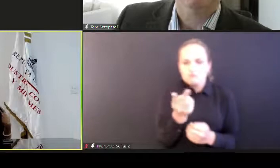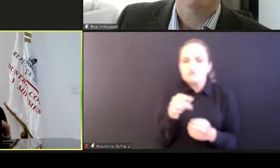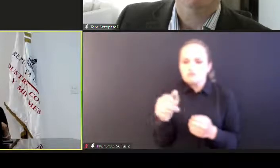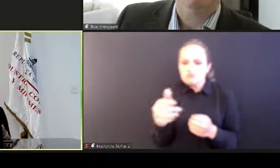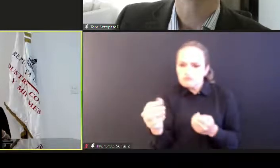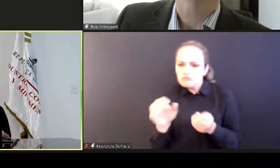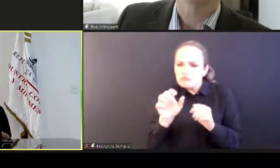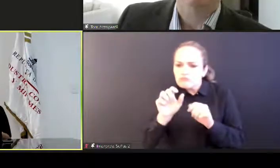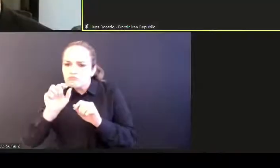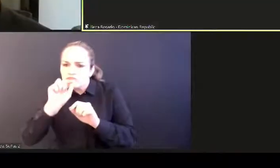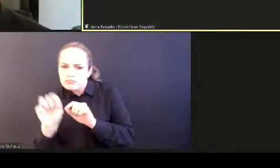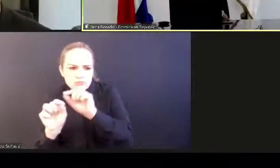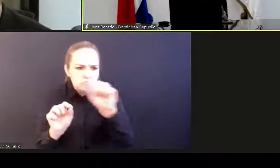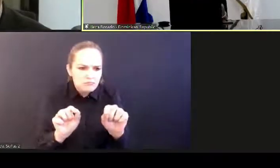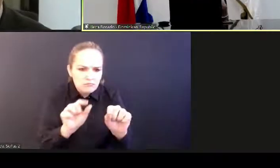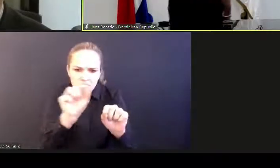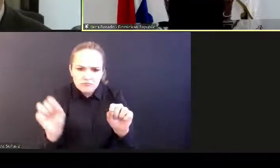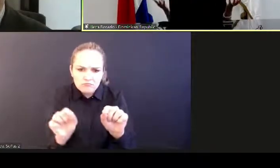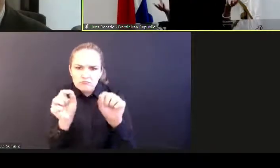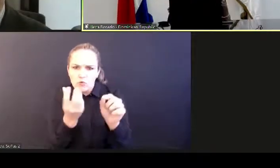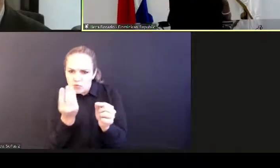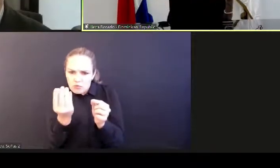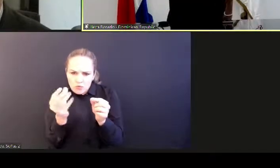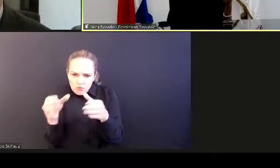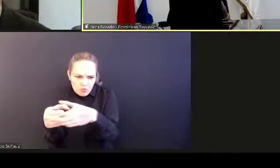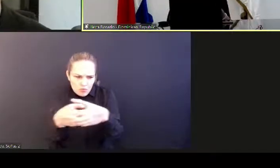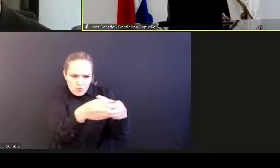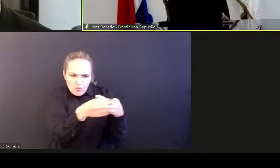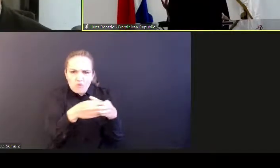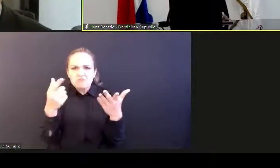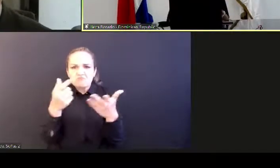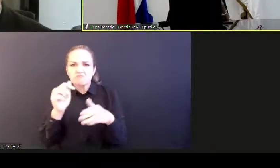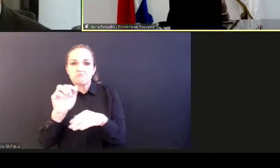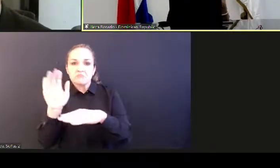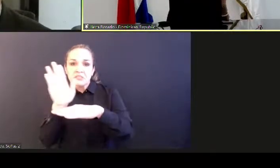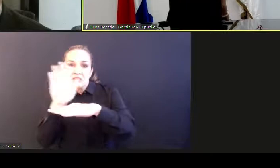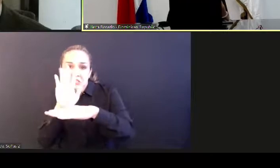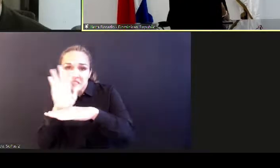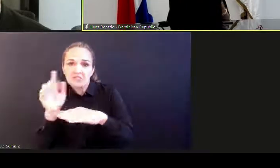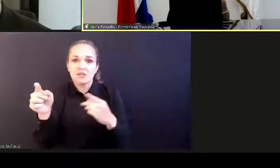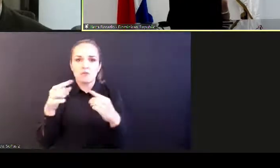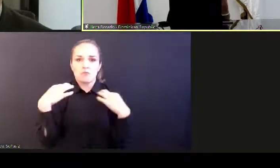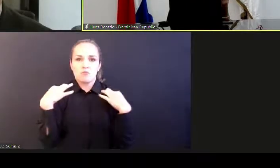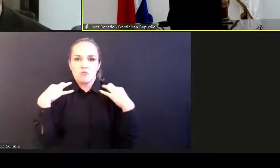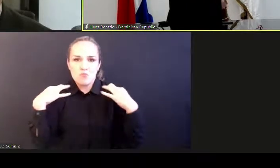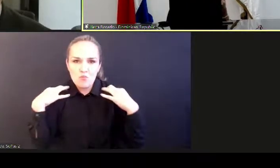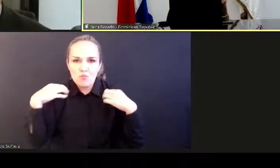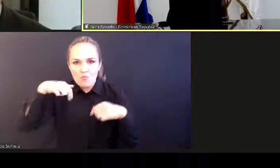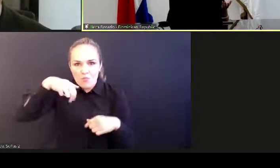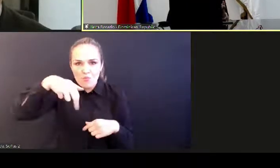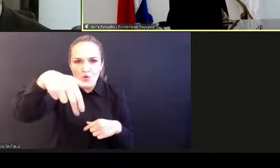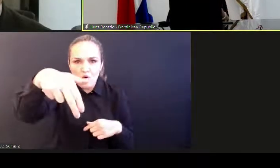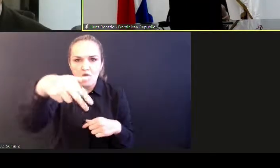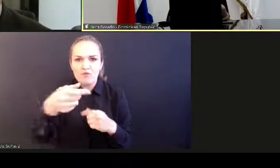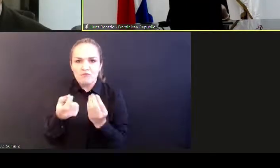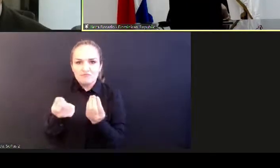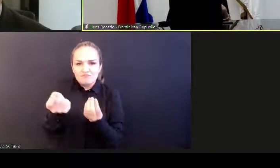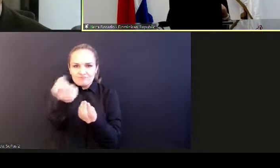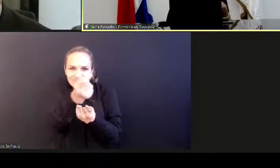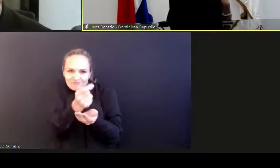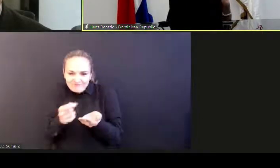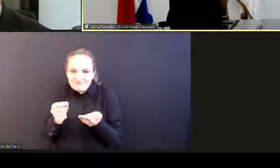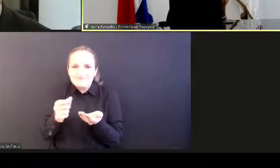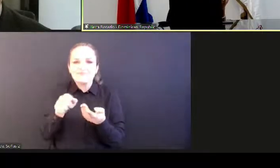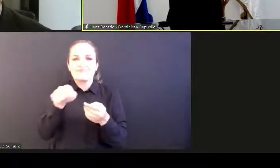y subsectores, dentro de los cuales pueden destacarse cine, moda, animación, diseño gráfico, softwares,